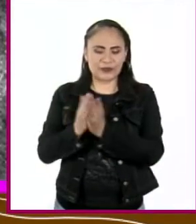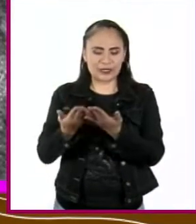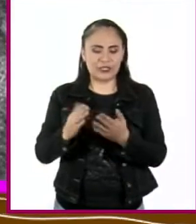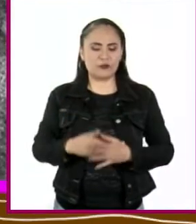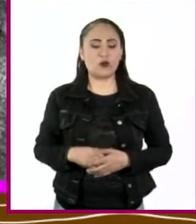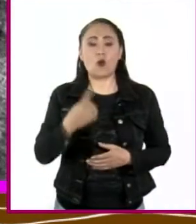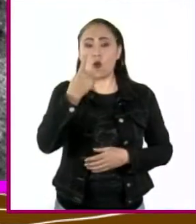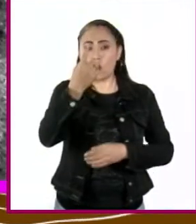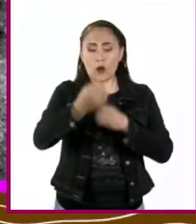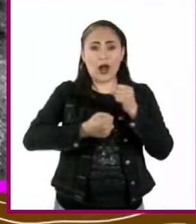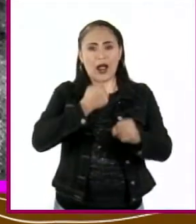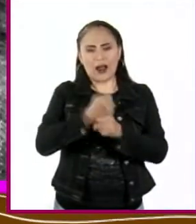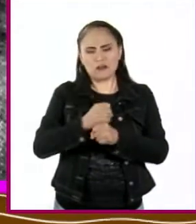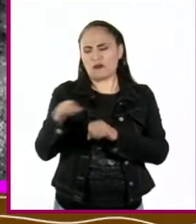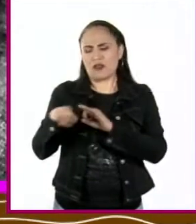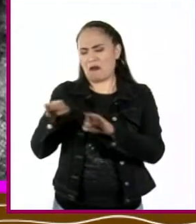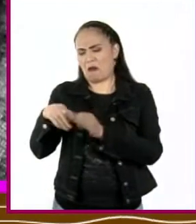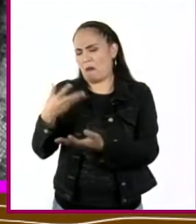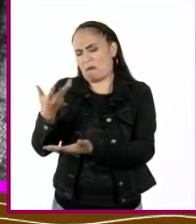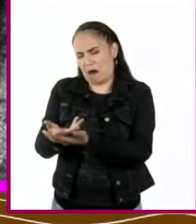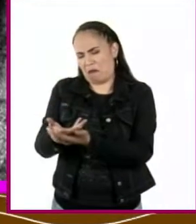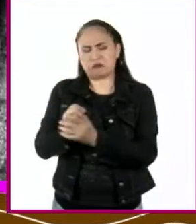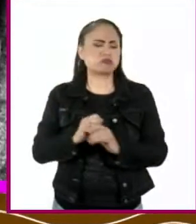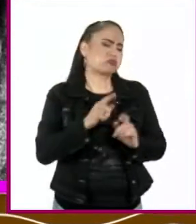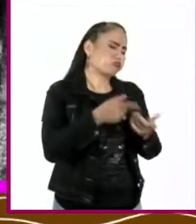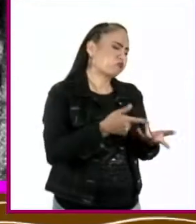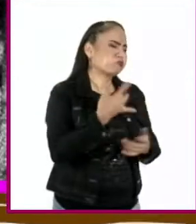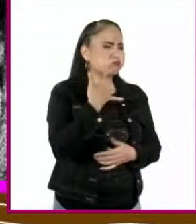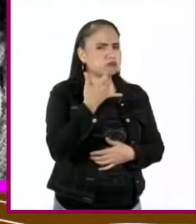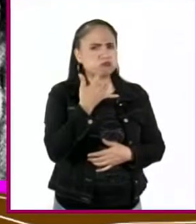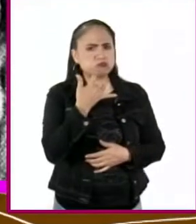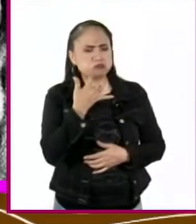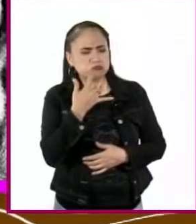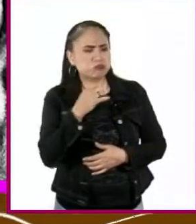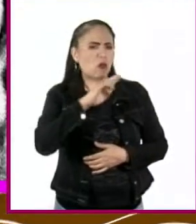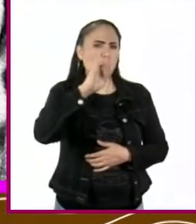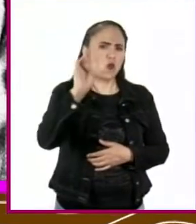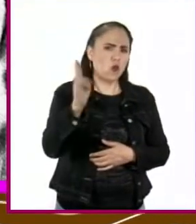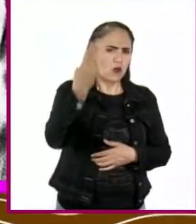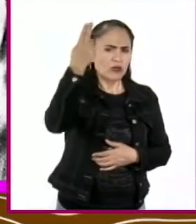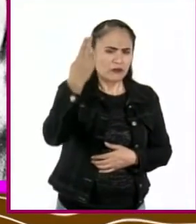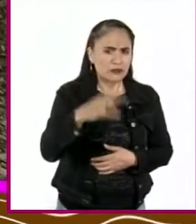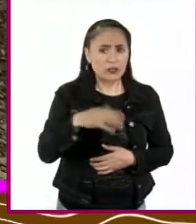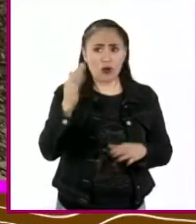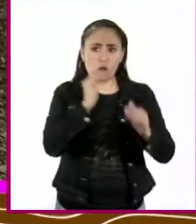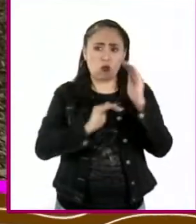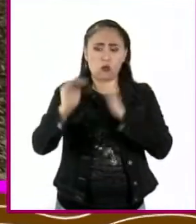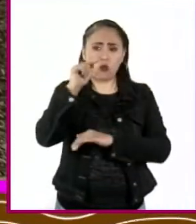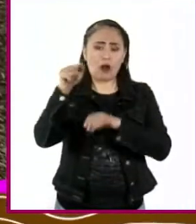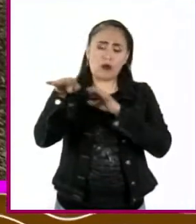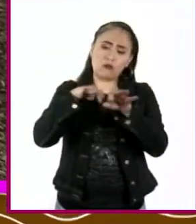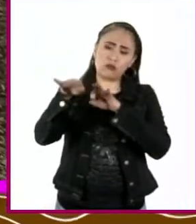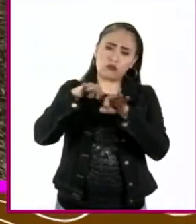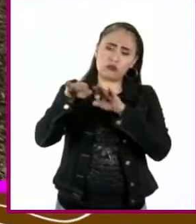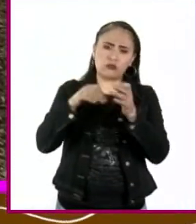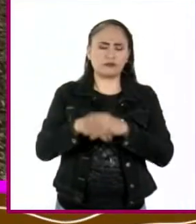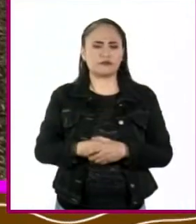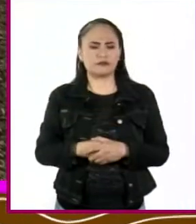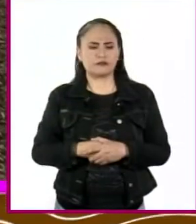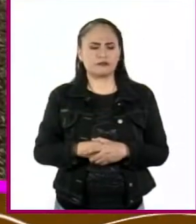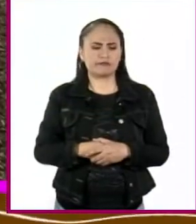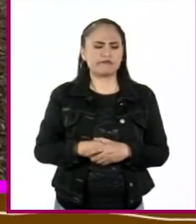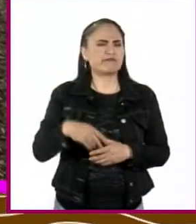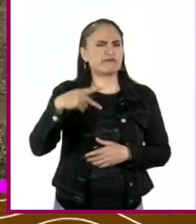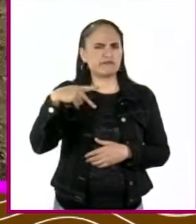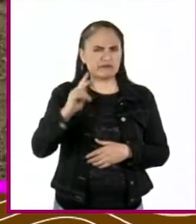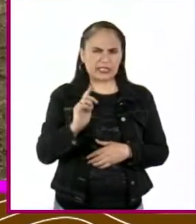un año de descanso de su trabajo, lo común era pasarlo en alguna universidad ilustre. Y como no sabía hacer